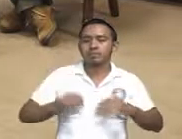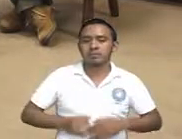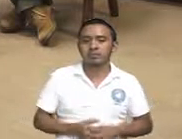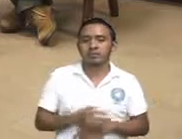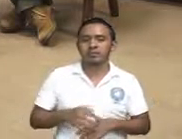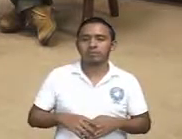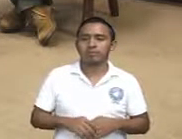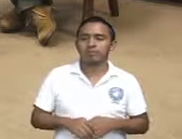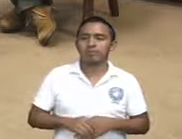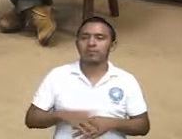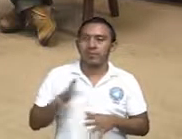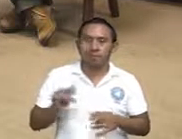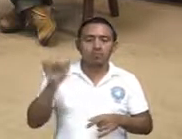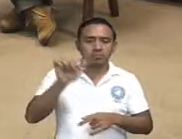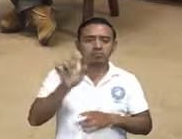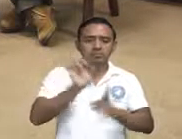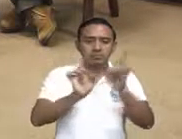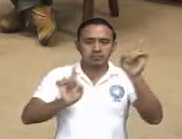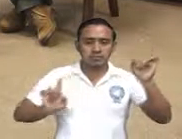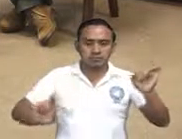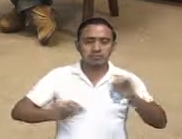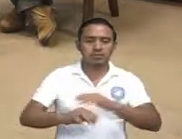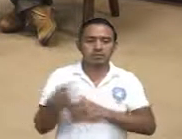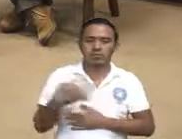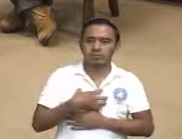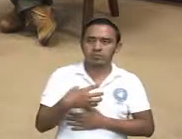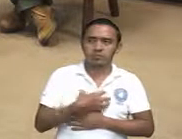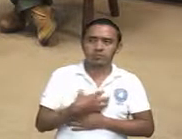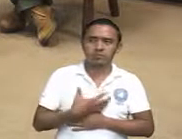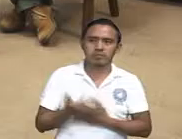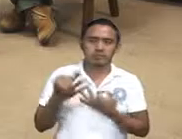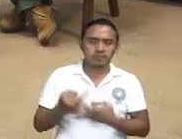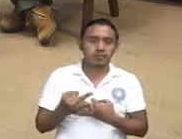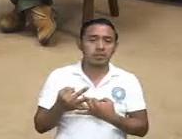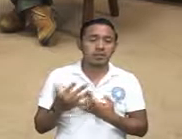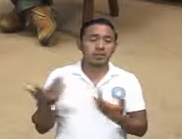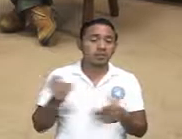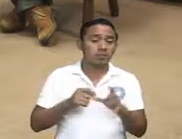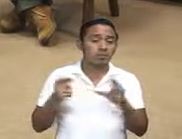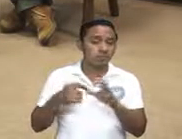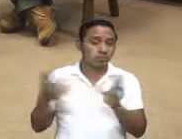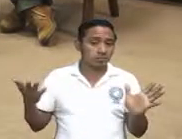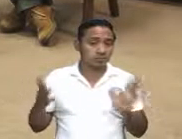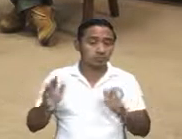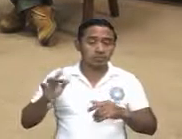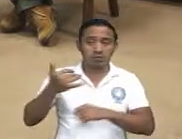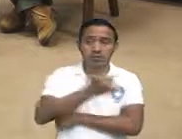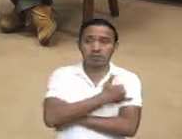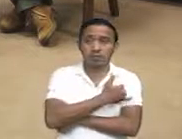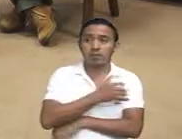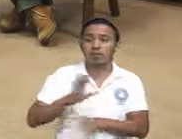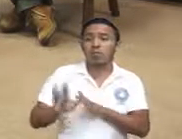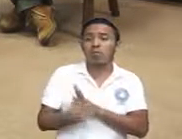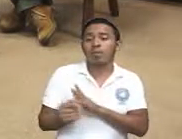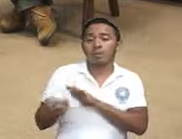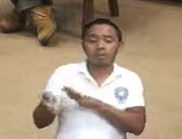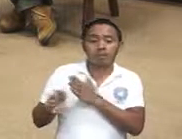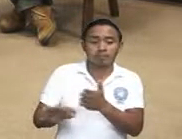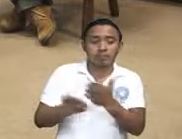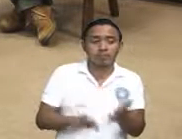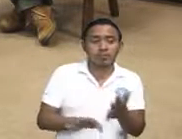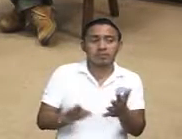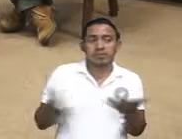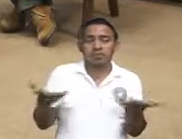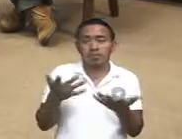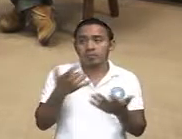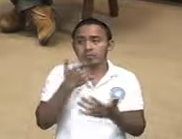llegan ya en este nivel a tratarse en emergencia al hospital? ¿Y cuántas pues suelen morir, pues? ¿Y a qué se